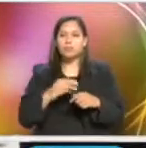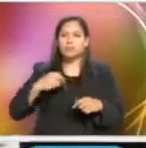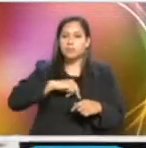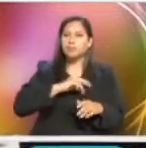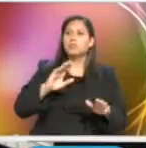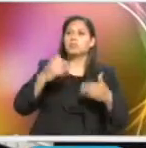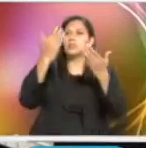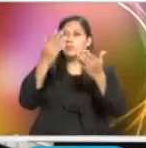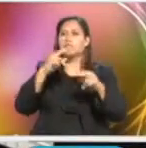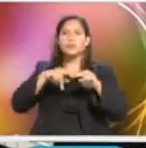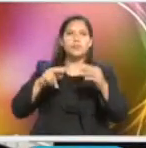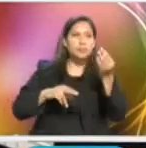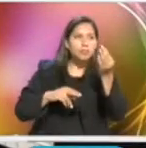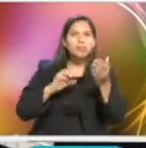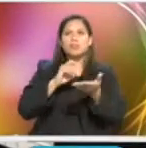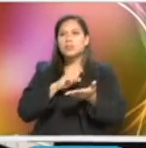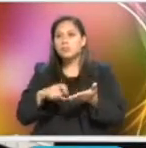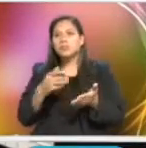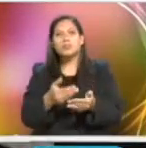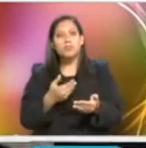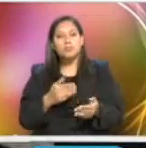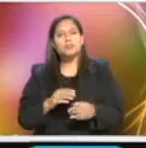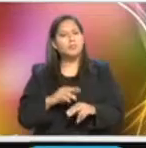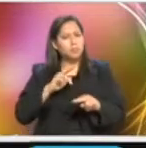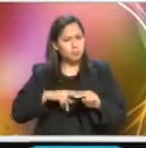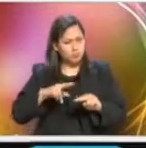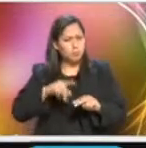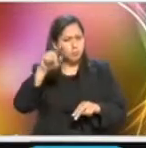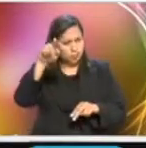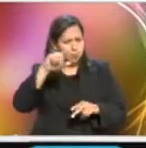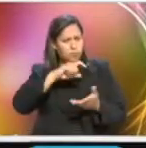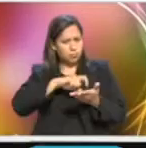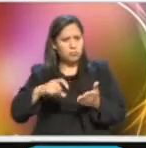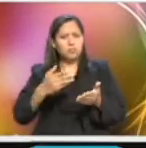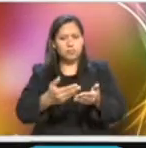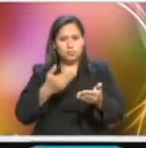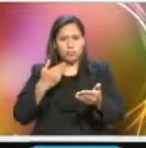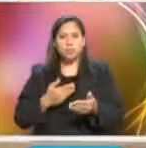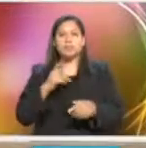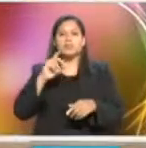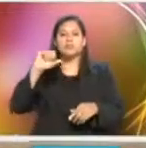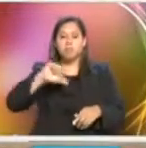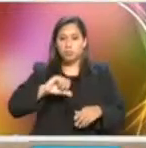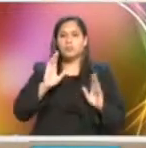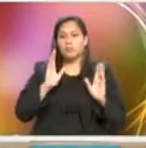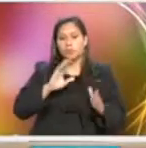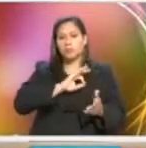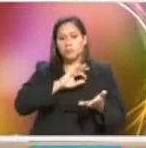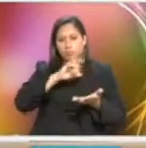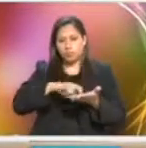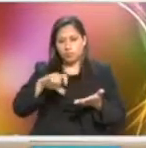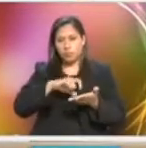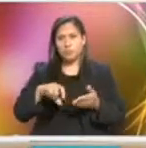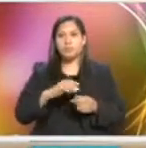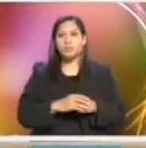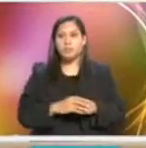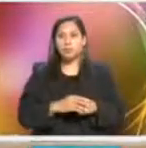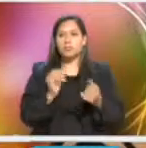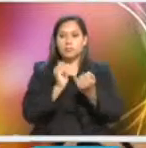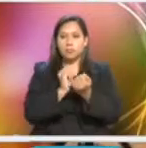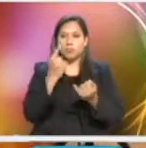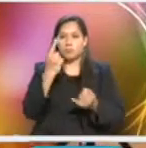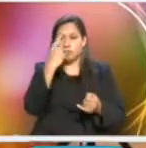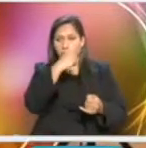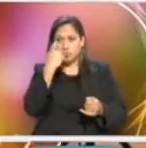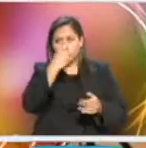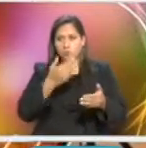llegar allá con los boletos o se puede comprar de alguna otra manera? Los boletos se pueden comprar con anticipación, desde el día de hoy ya los pueden conseguir y también una hora